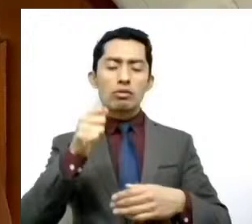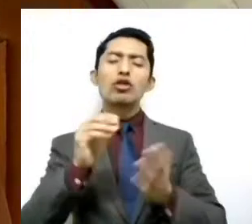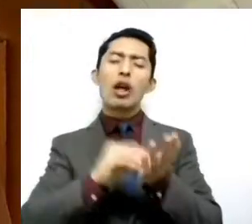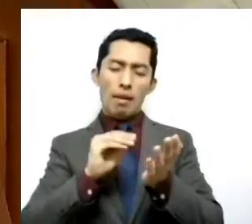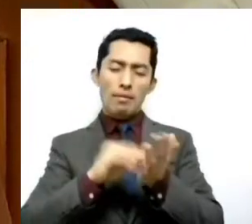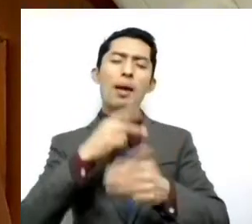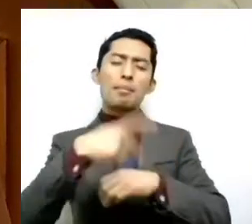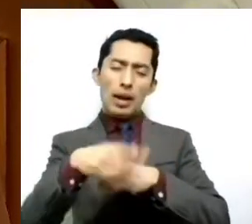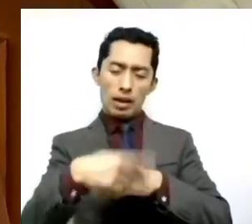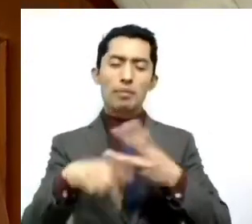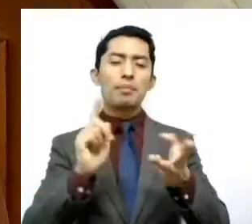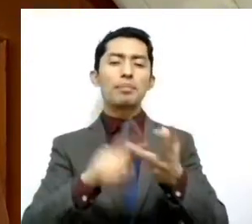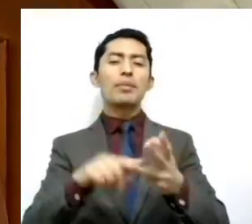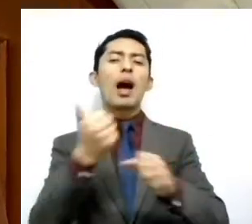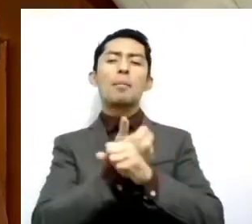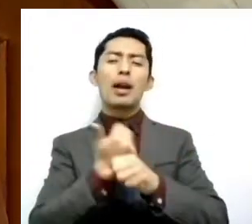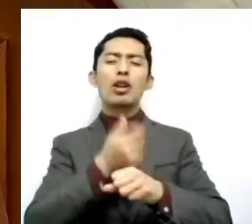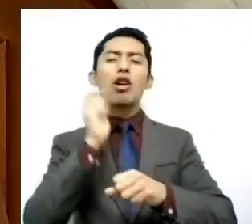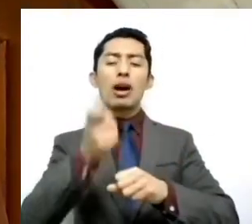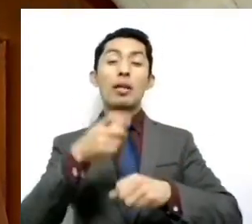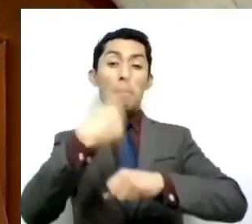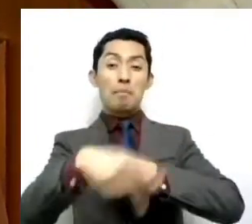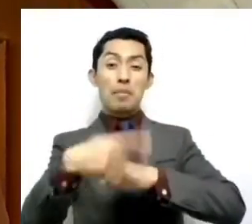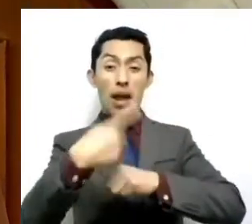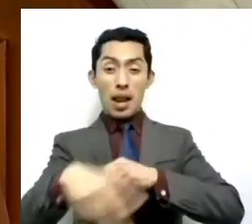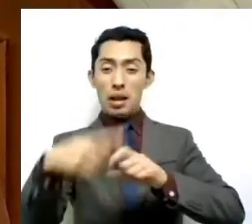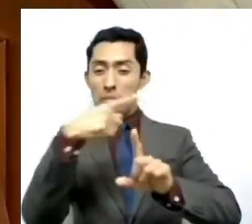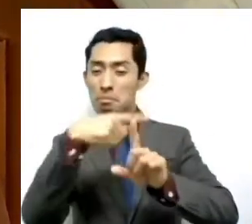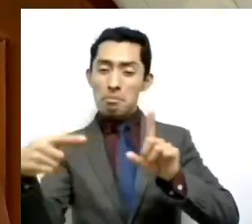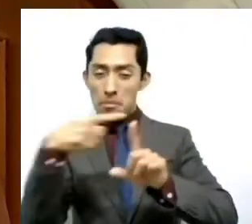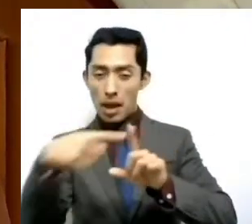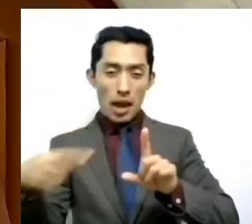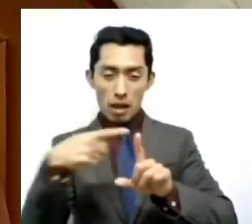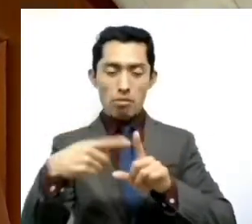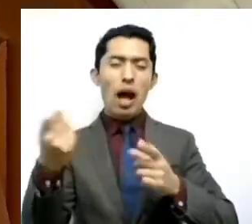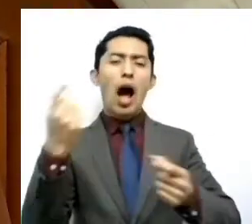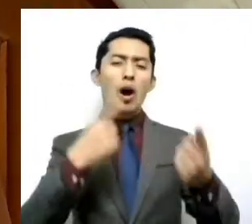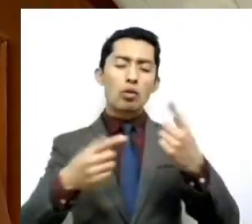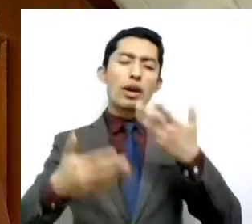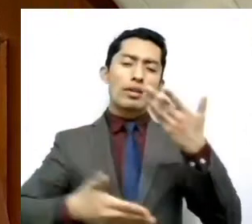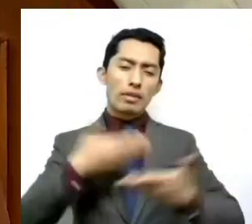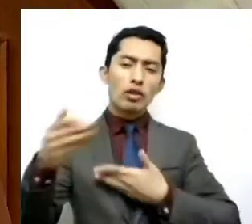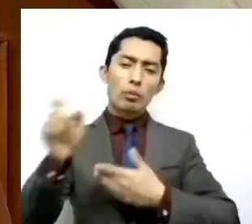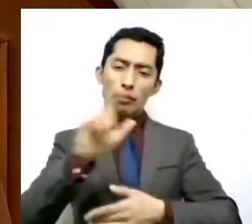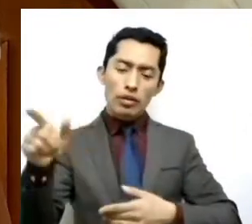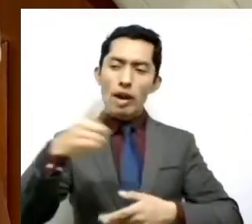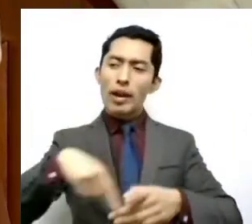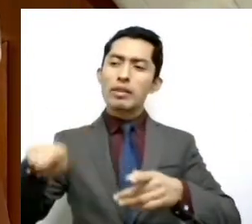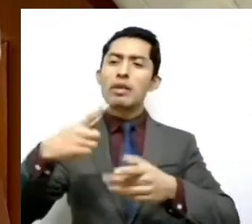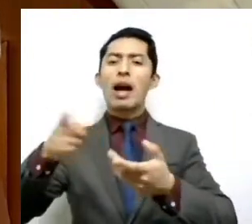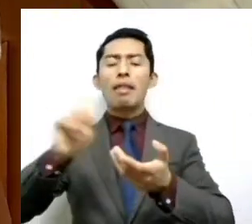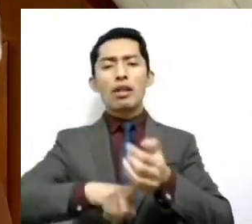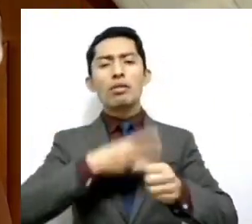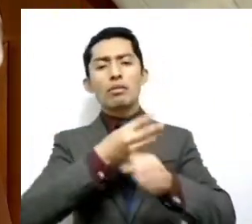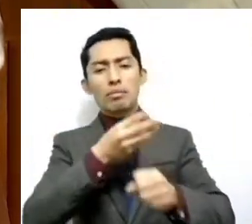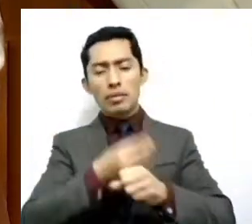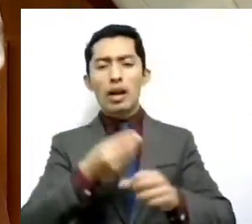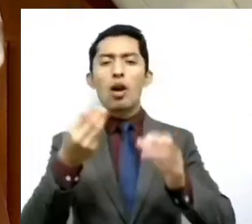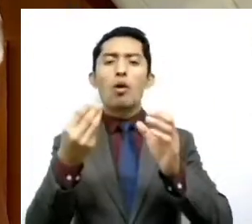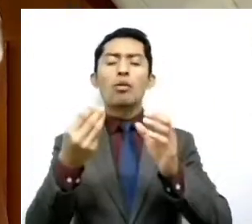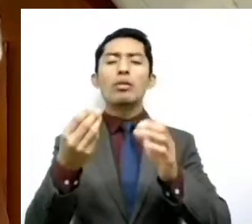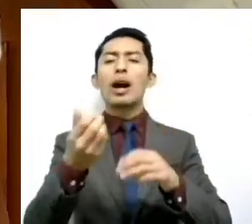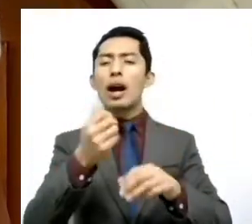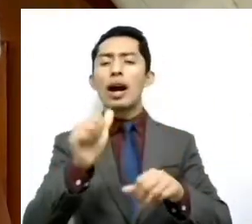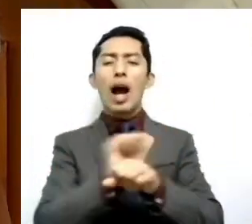color amarillo, la fase riesgo intermedio, las actividades de servicio profesionales, de mantenimiento, talleres mecánicos,